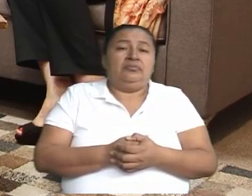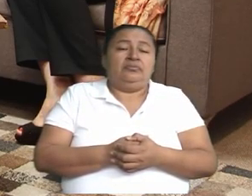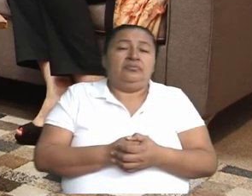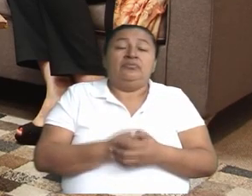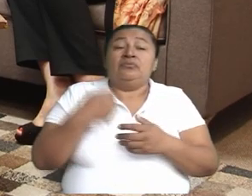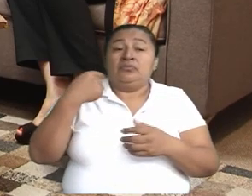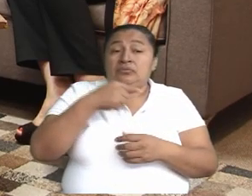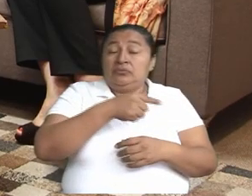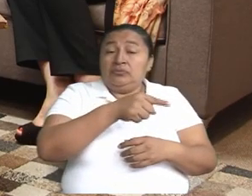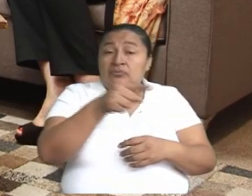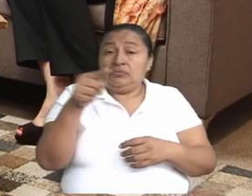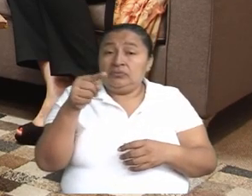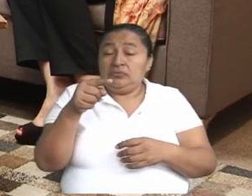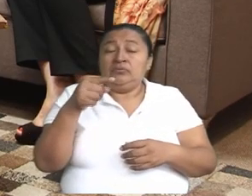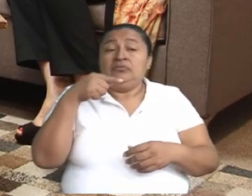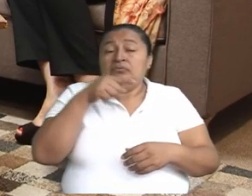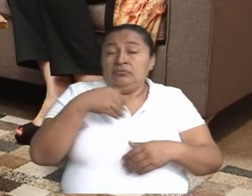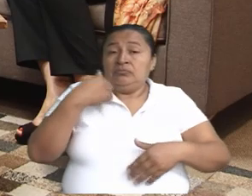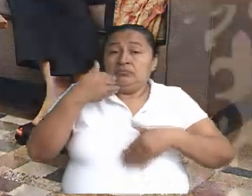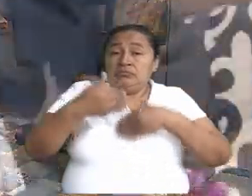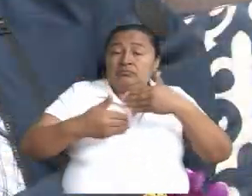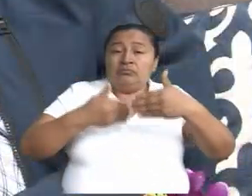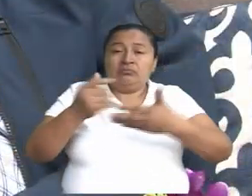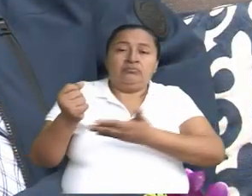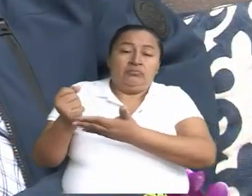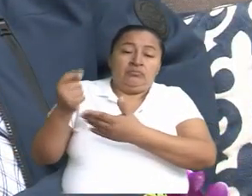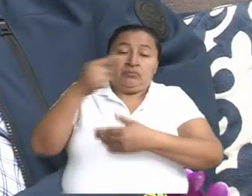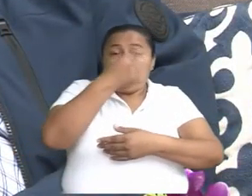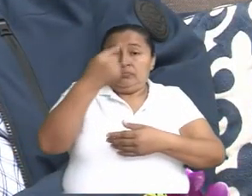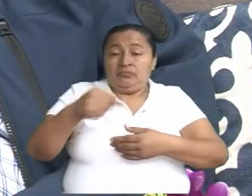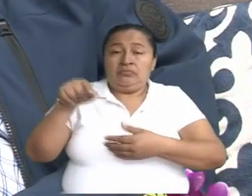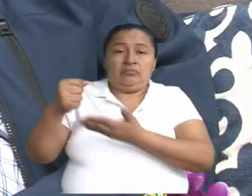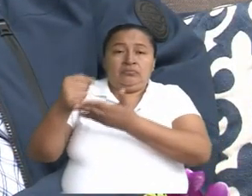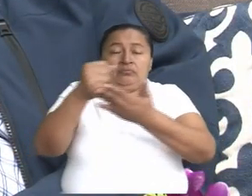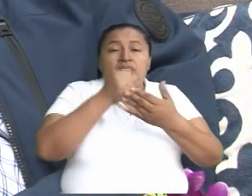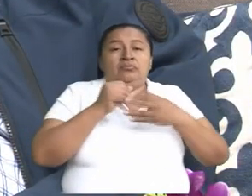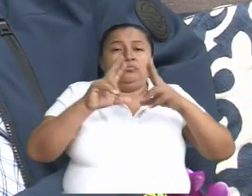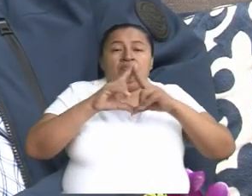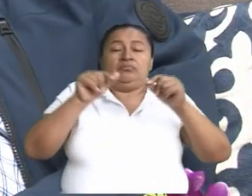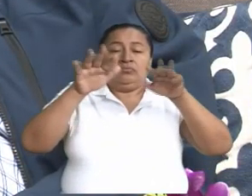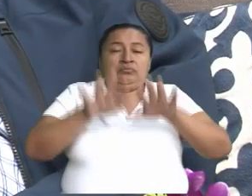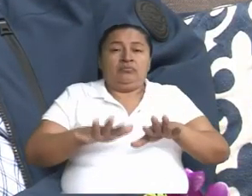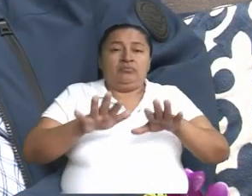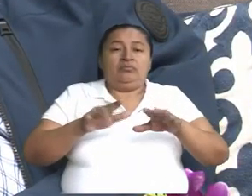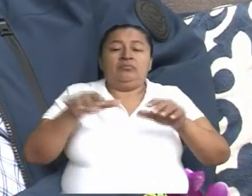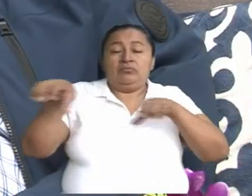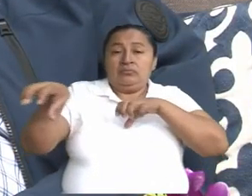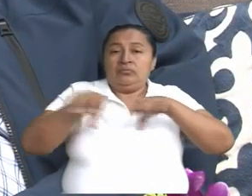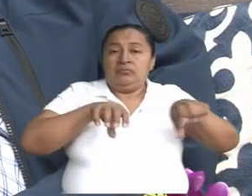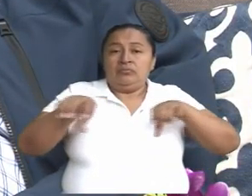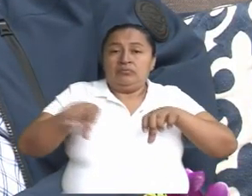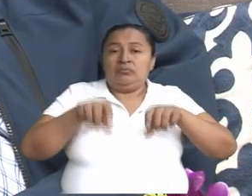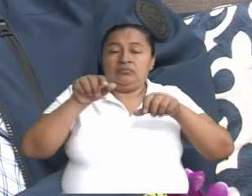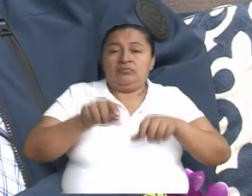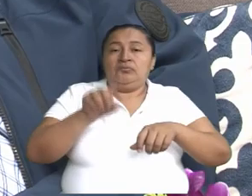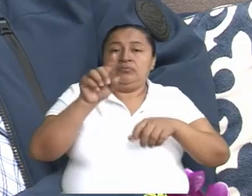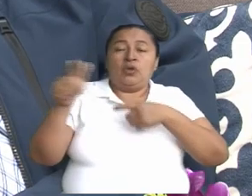Ellos han venido a solidaridad con Nicaragua y a estar presentes en el acto de